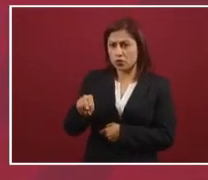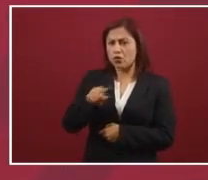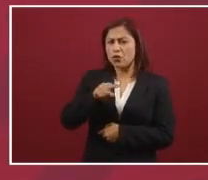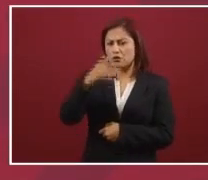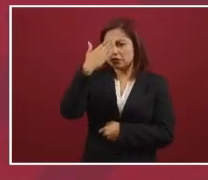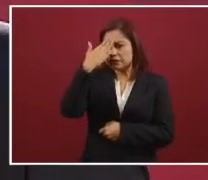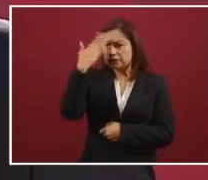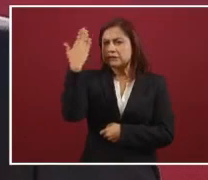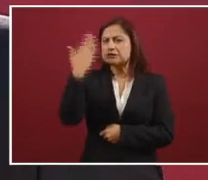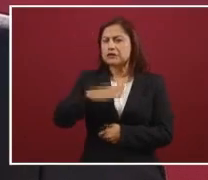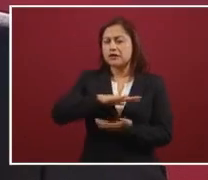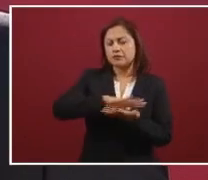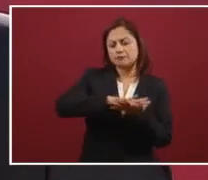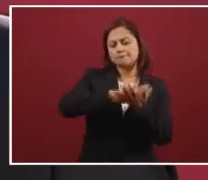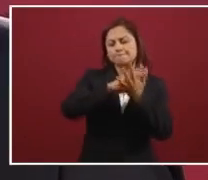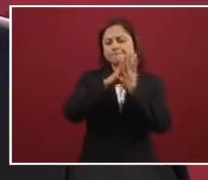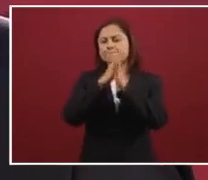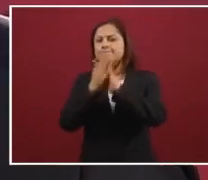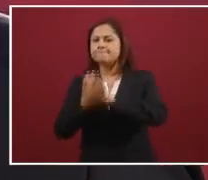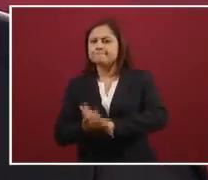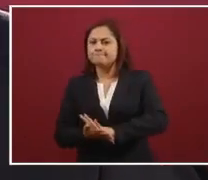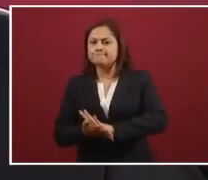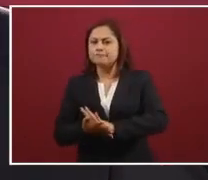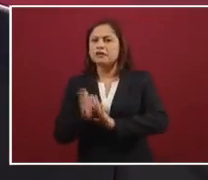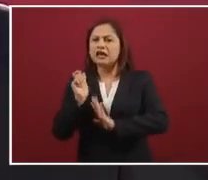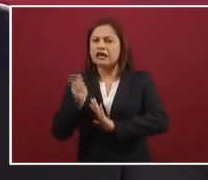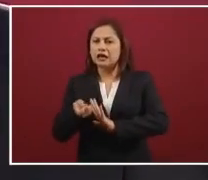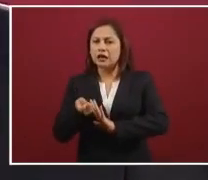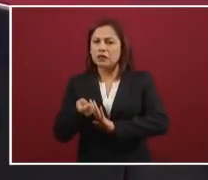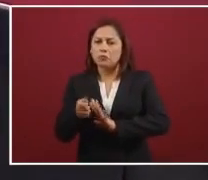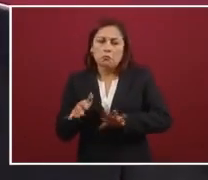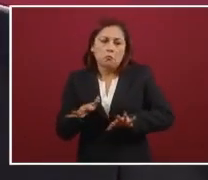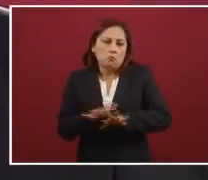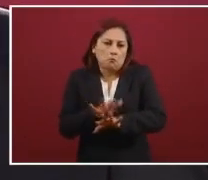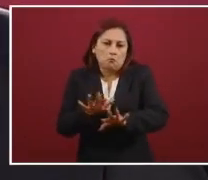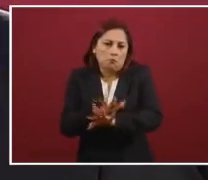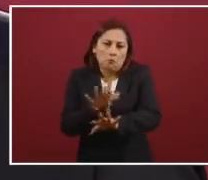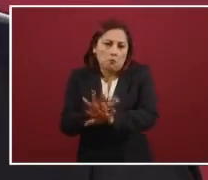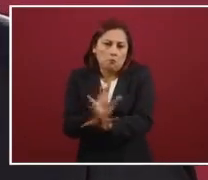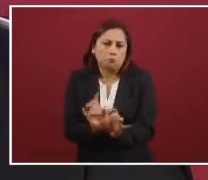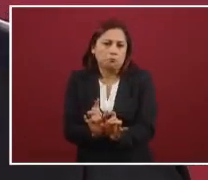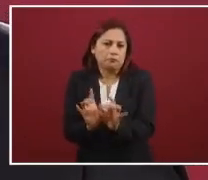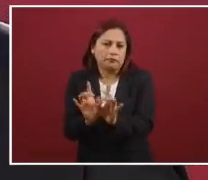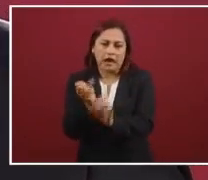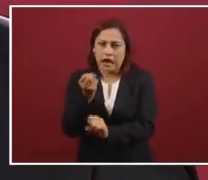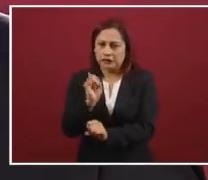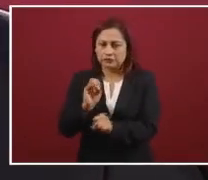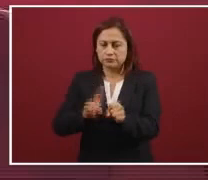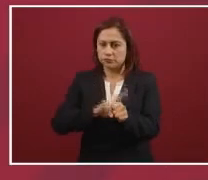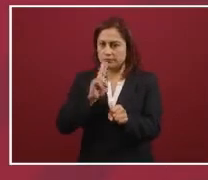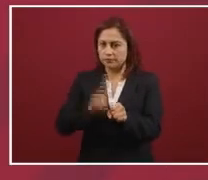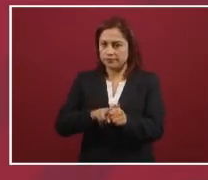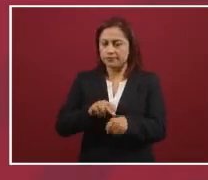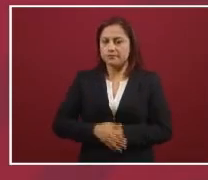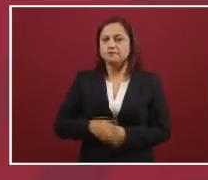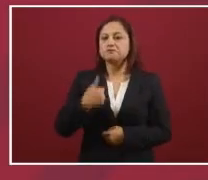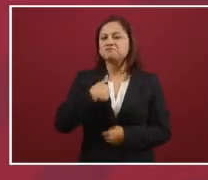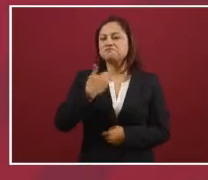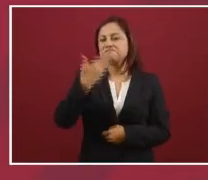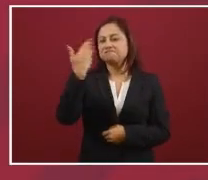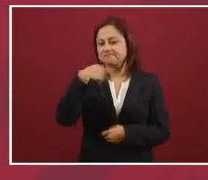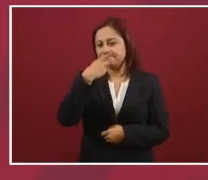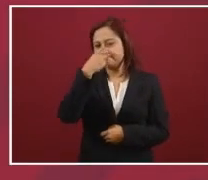transformación hay muchos cambios. yo les decía, lo que pasa que